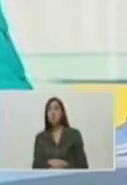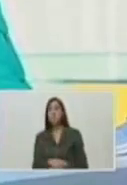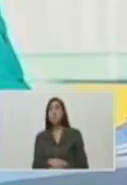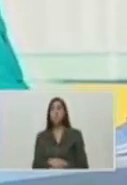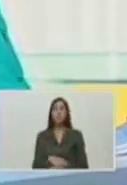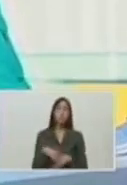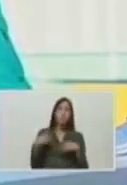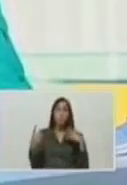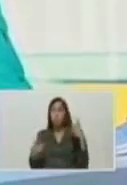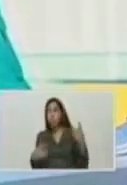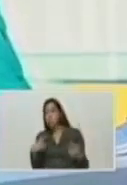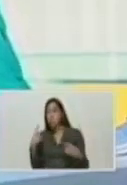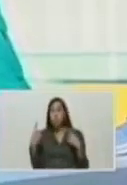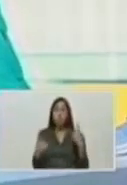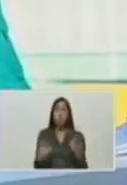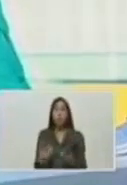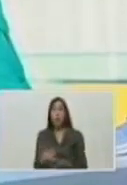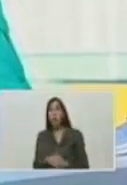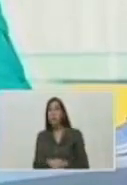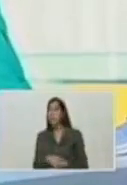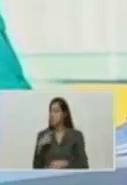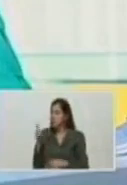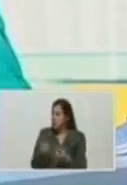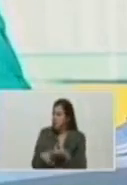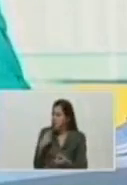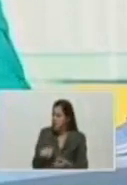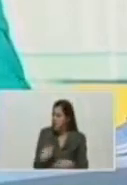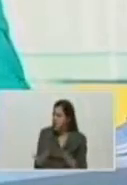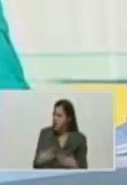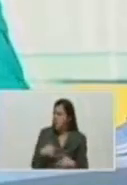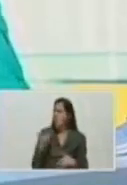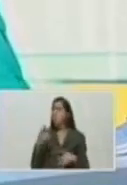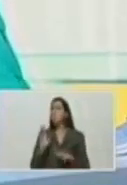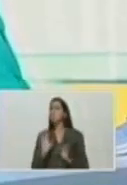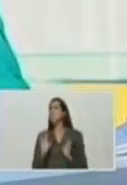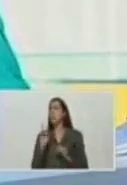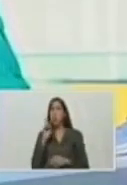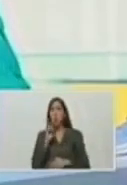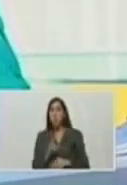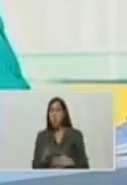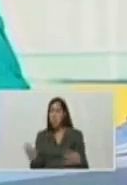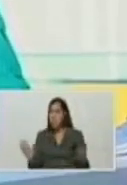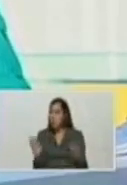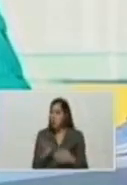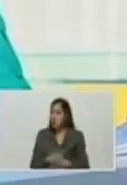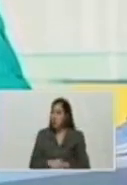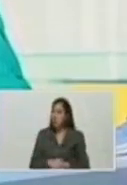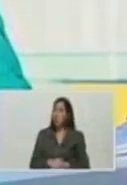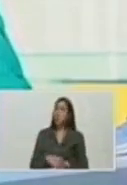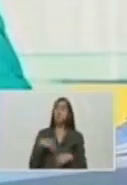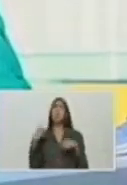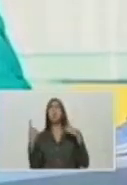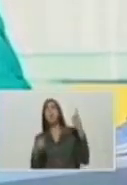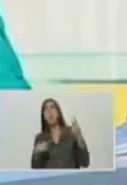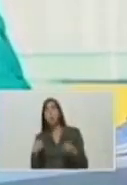atolondrado. ¿Cómo es la palabra que tú dices, Silvia? Medio atolondrado. Medio atulampado, agarro y hago